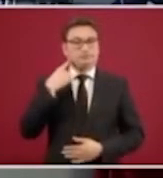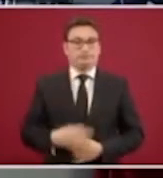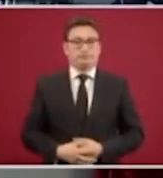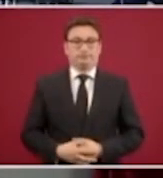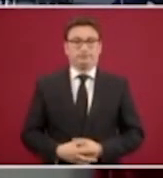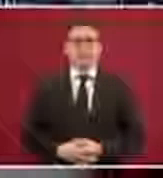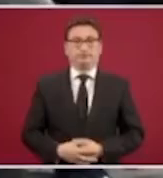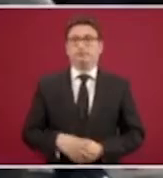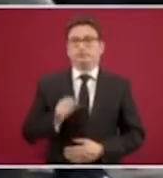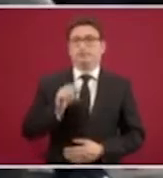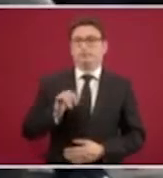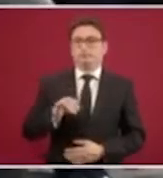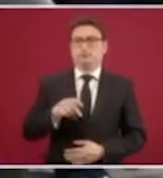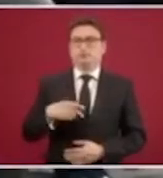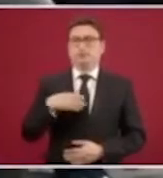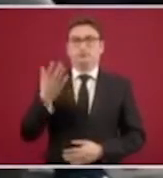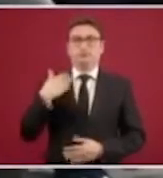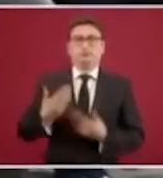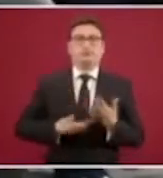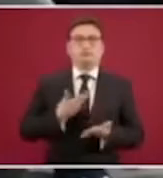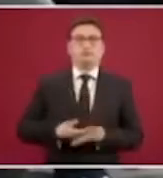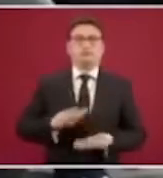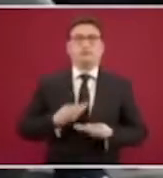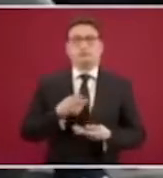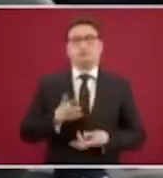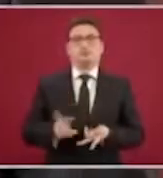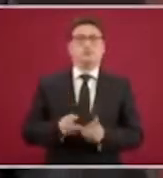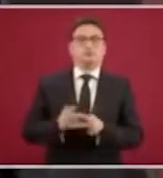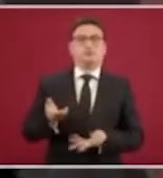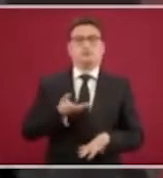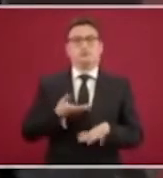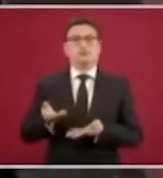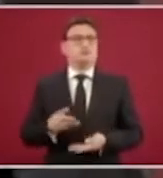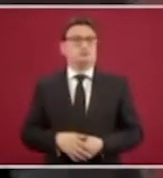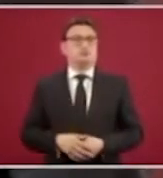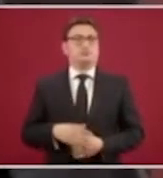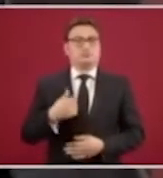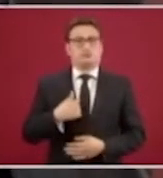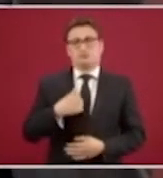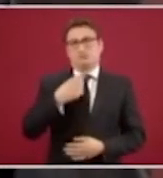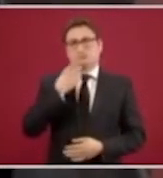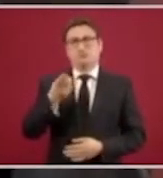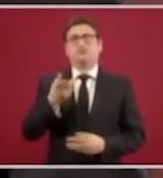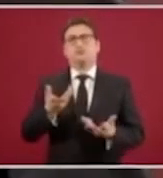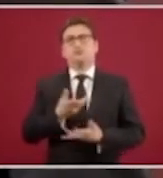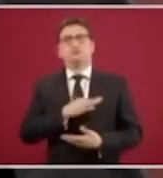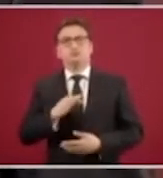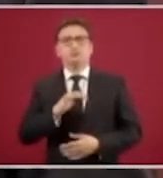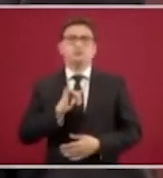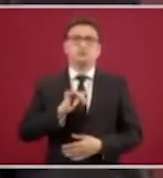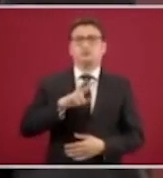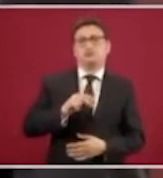existe ese documento, entonces, una propuesta. Ah, sí, me entregaron una propuesta y hablé con ellos y les dije qué se podía y qué no se